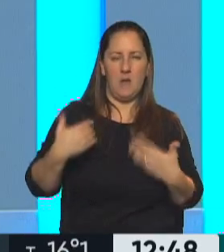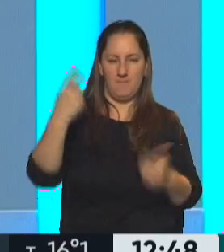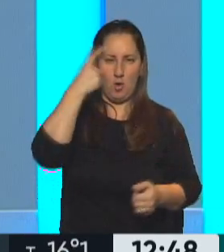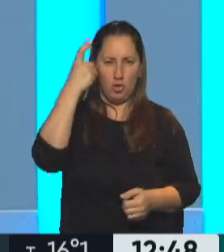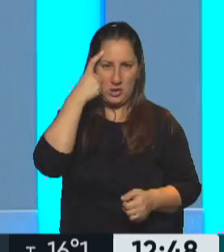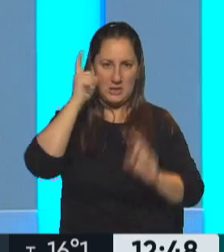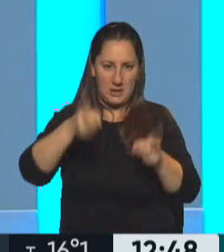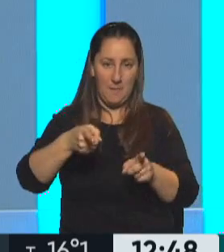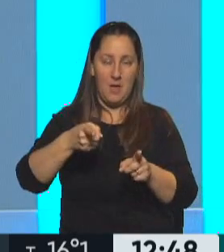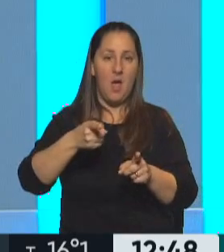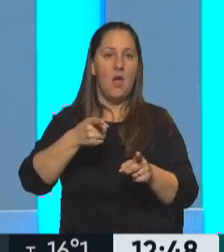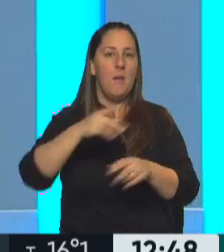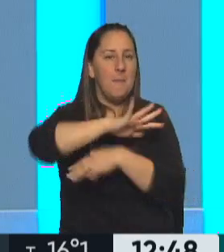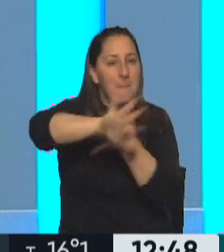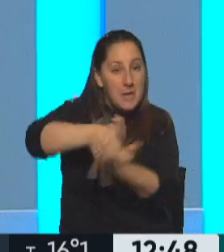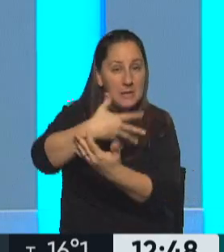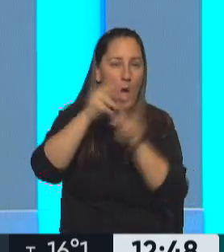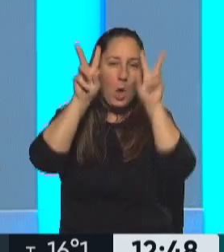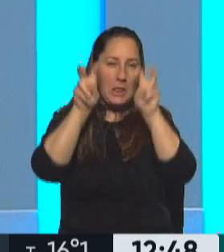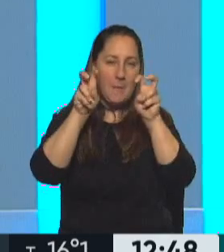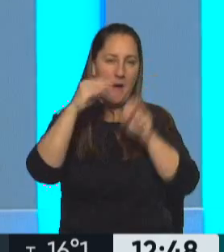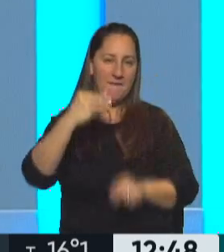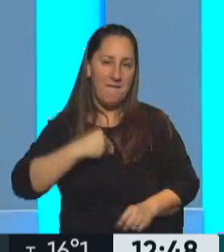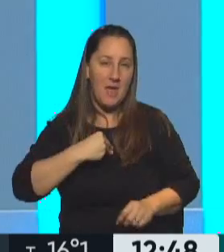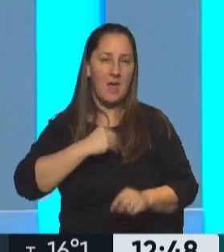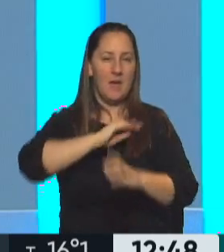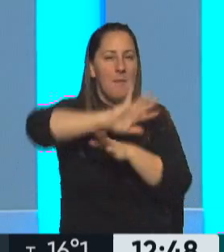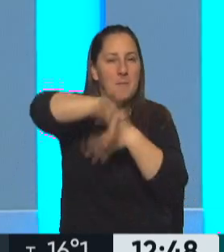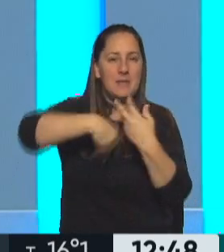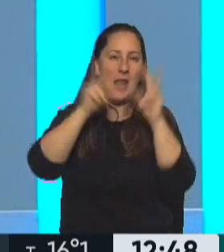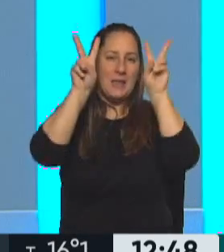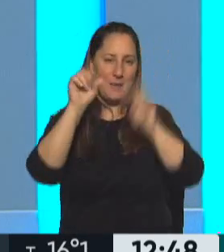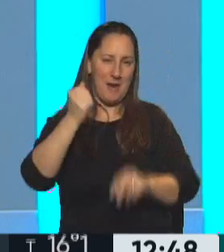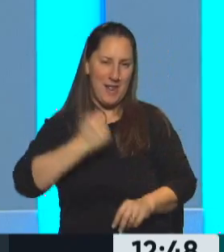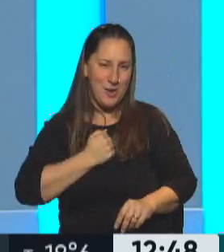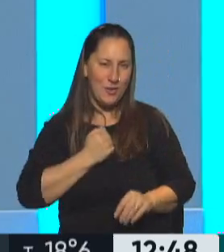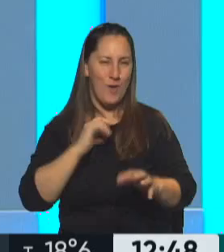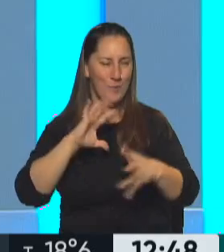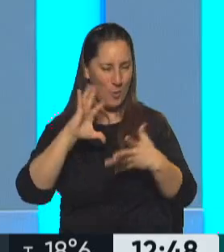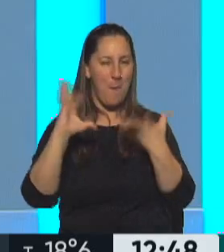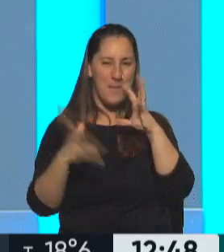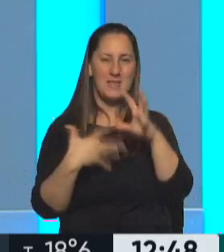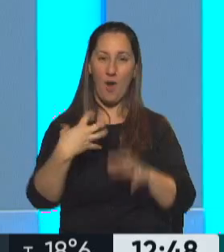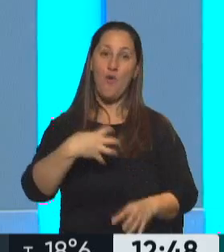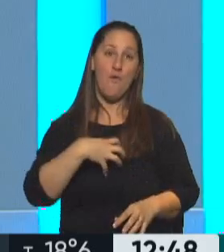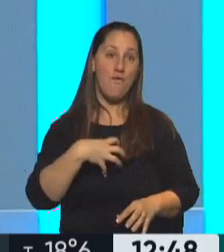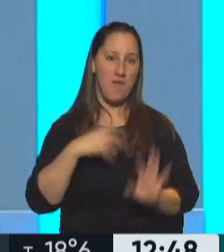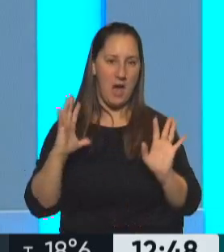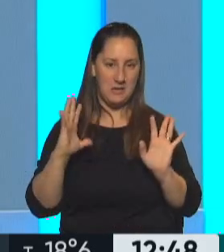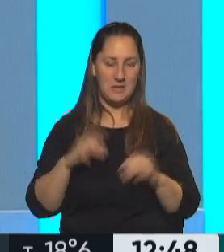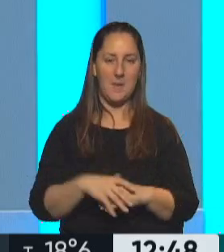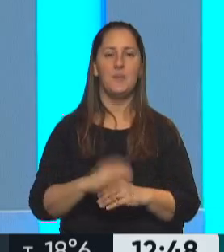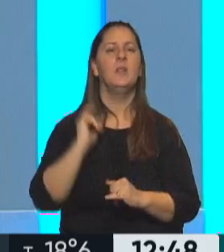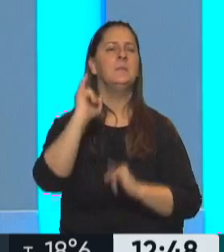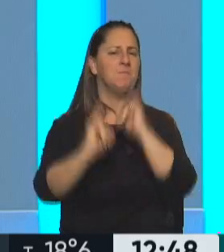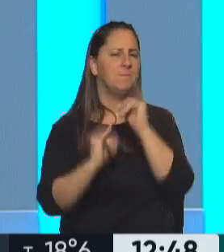todo esto mezclado con la religión exactamente y con la fe y la confianza de aquellas personas que bueno suponían que estaban esto te cuento